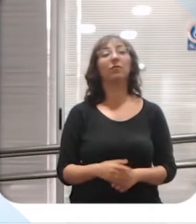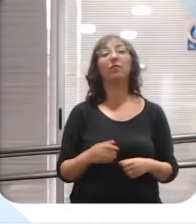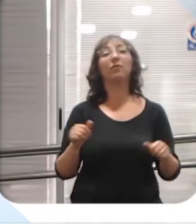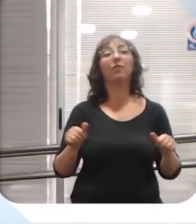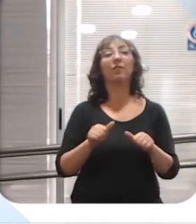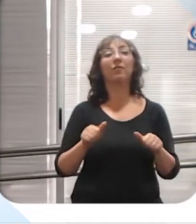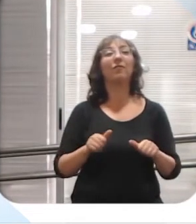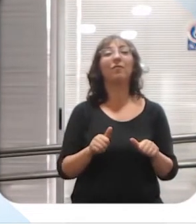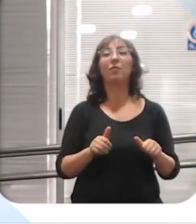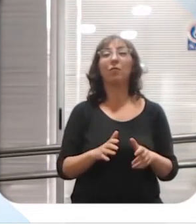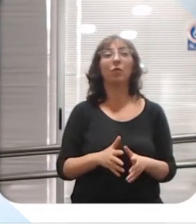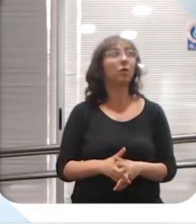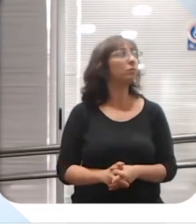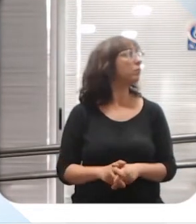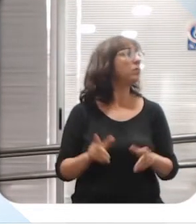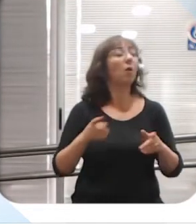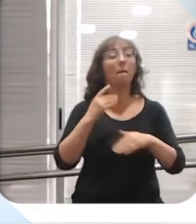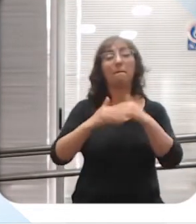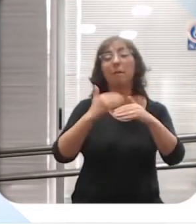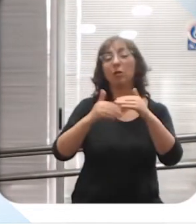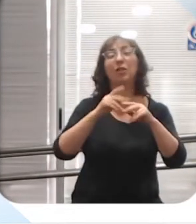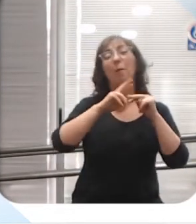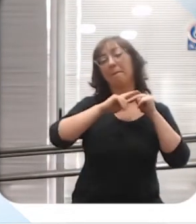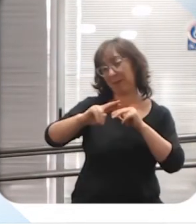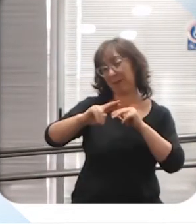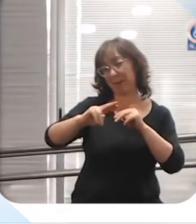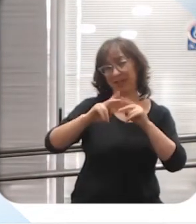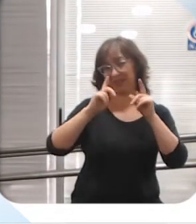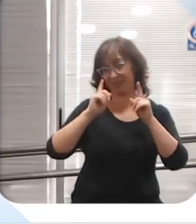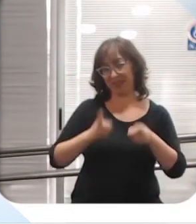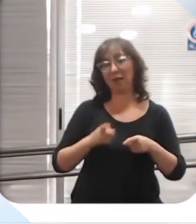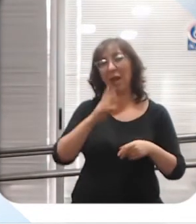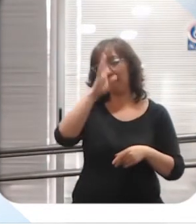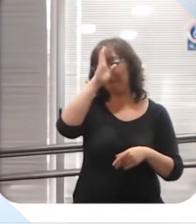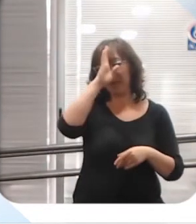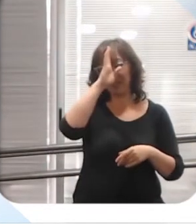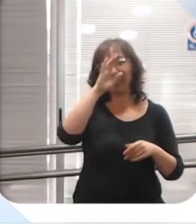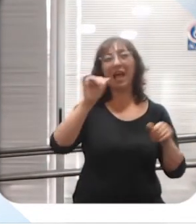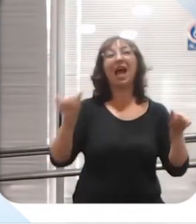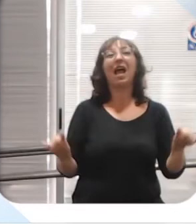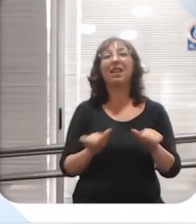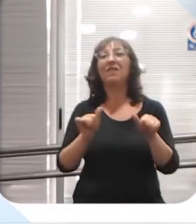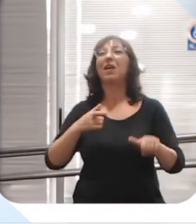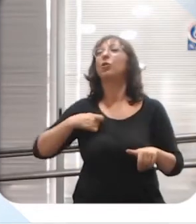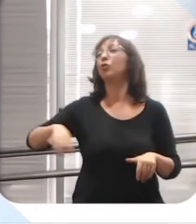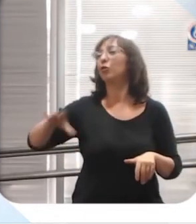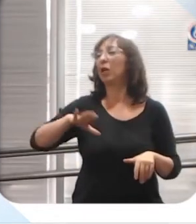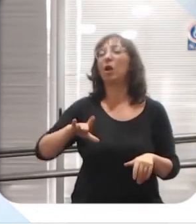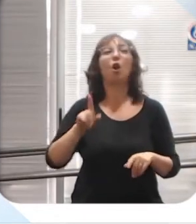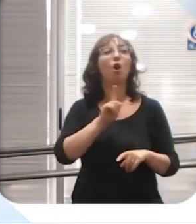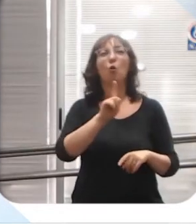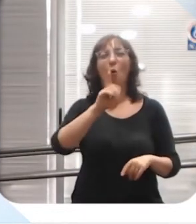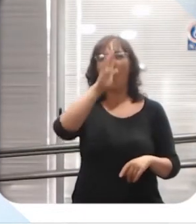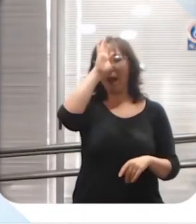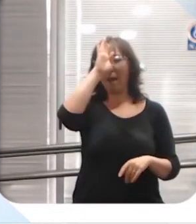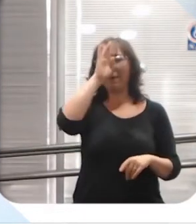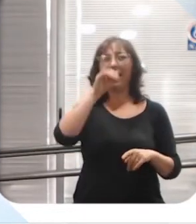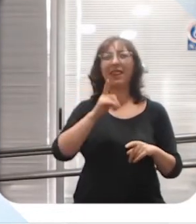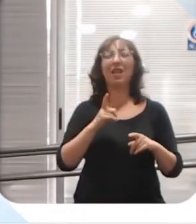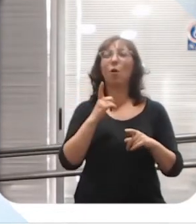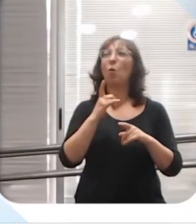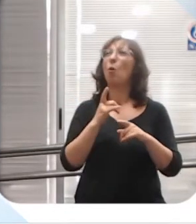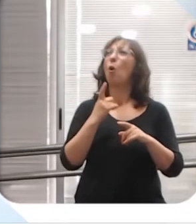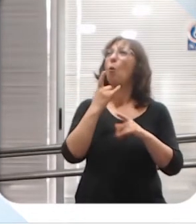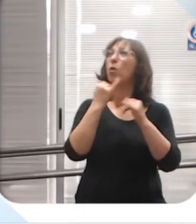de la compañera. Es un proceso permanente también de aprendizaje de las habilidades sociales. No las aprendemos de un día para el